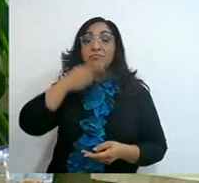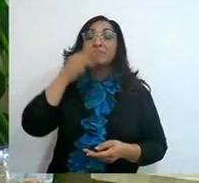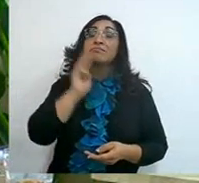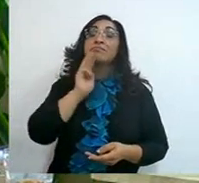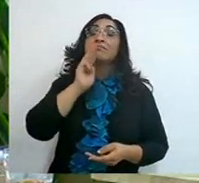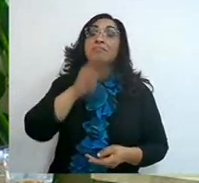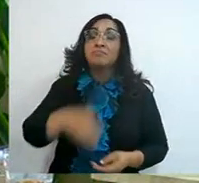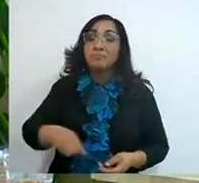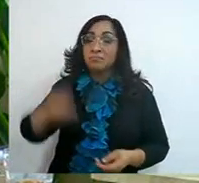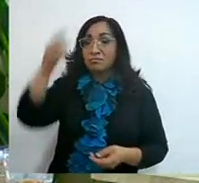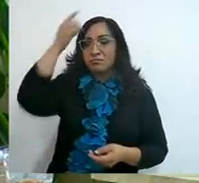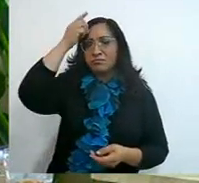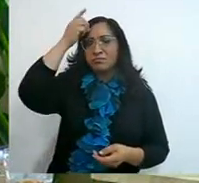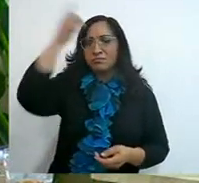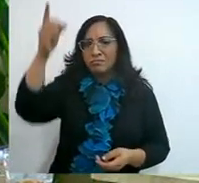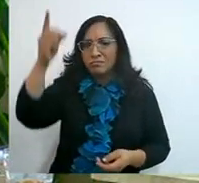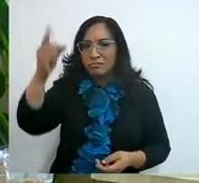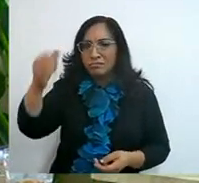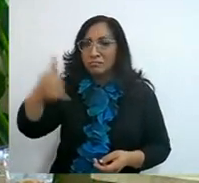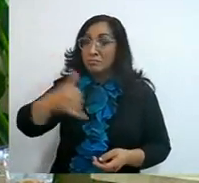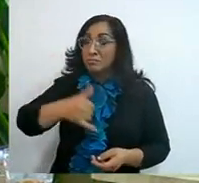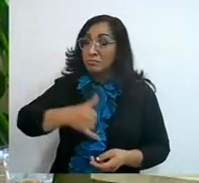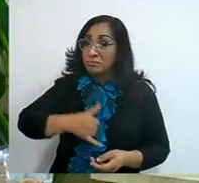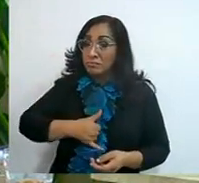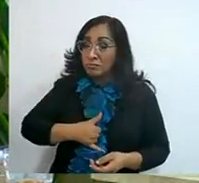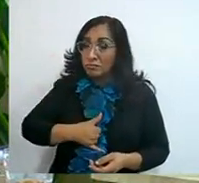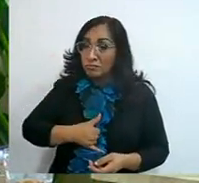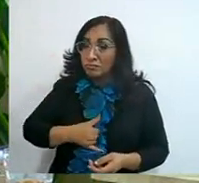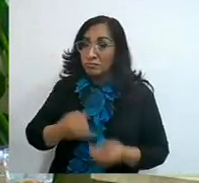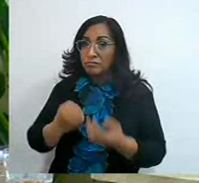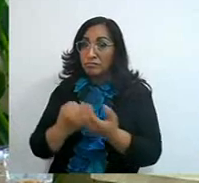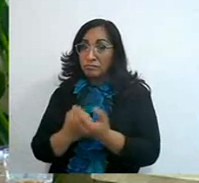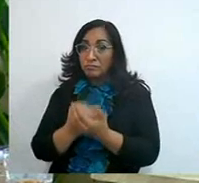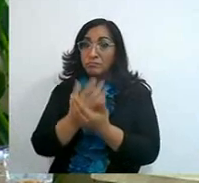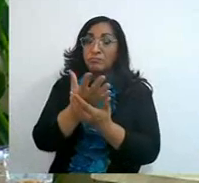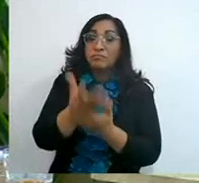Dice, yo he hecho salir la maldición